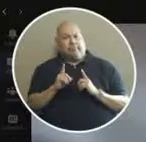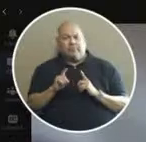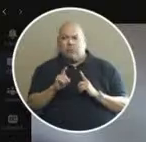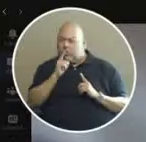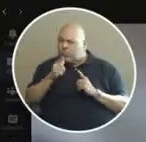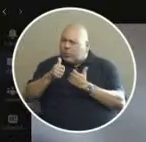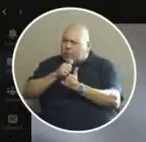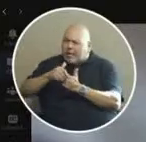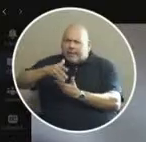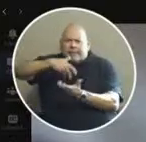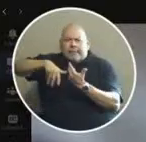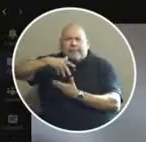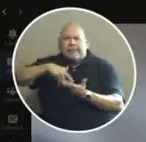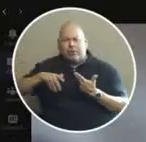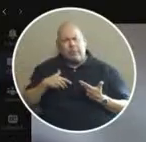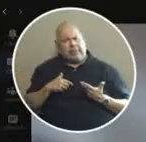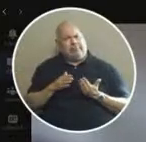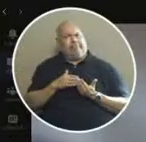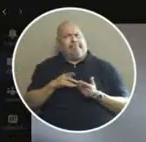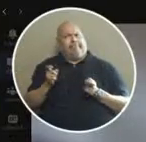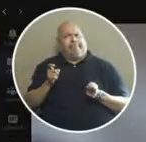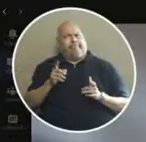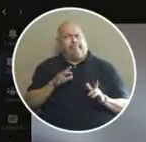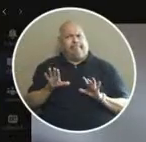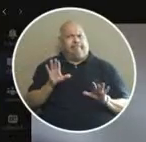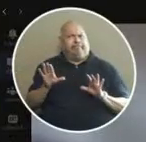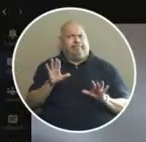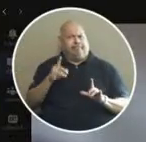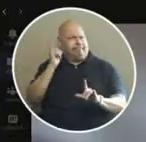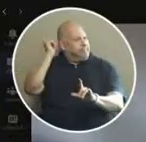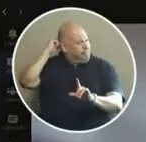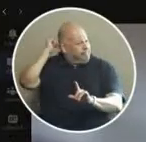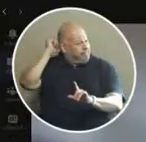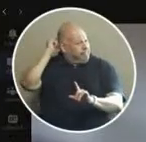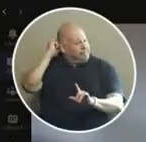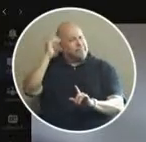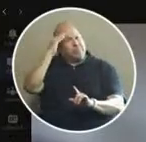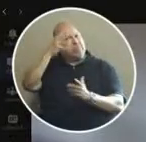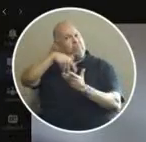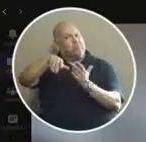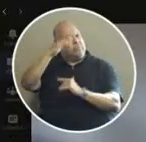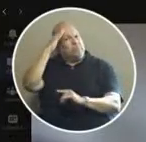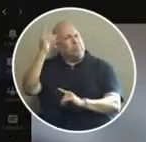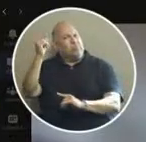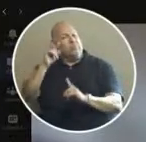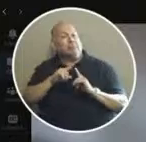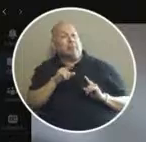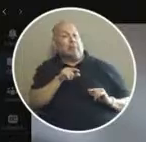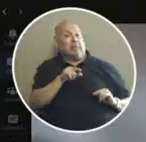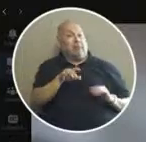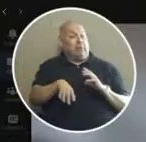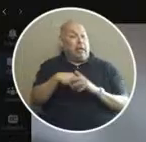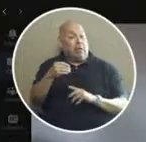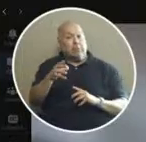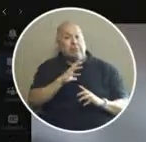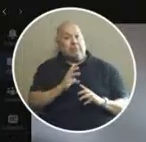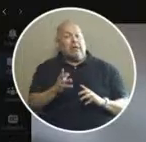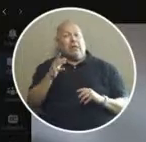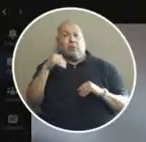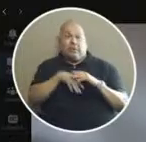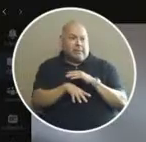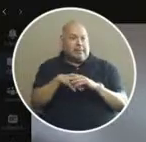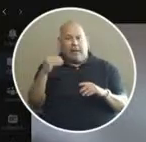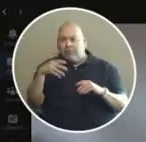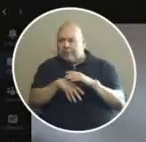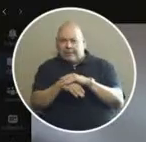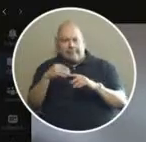con quién están, pueden hacer hay muchos factores muy diferentes a estar en el hogar. Si dicen que están afuera, van a entrar a la